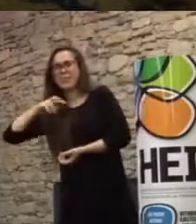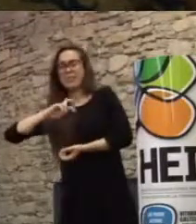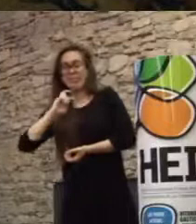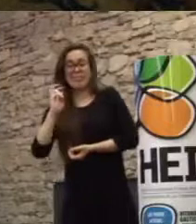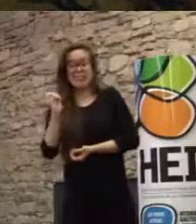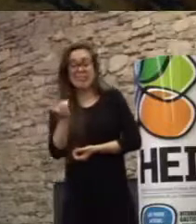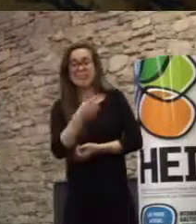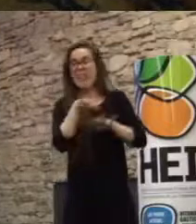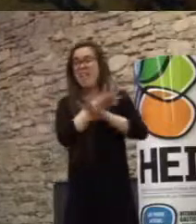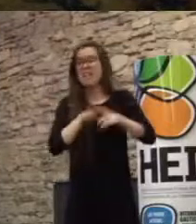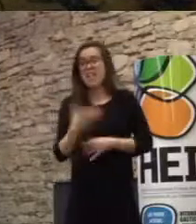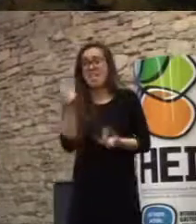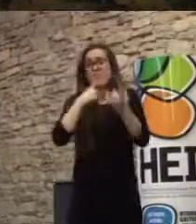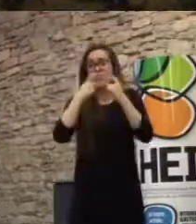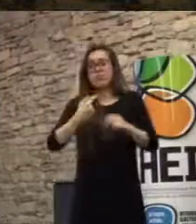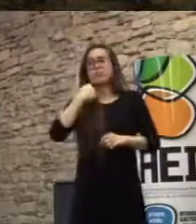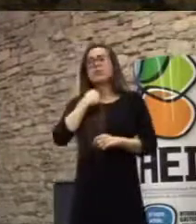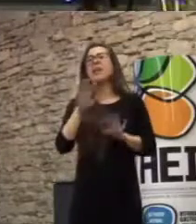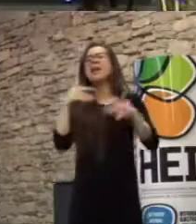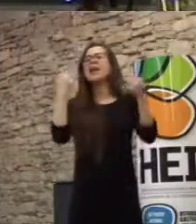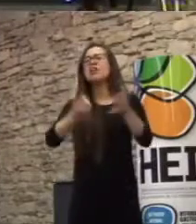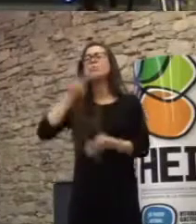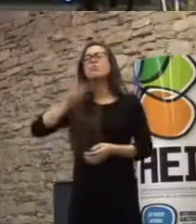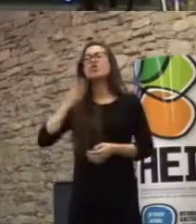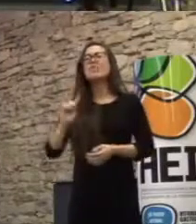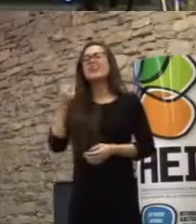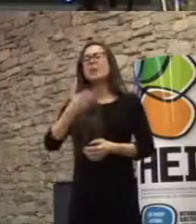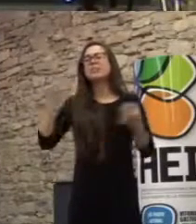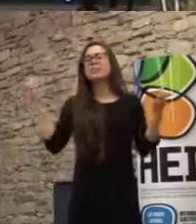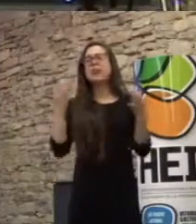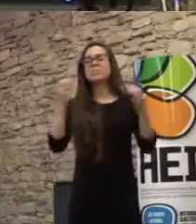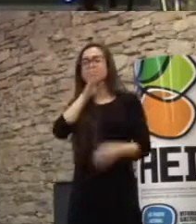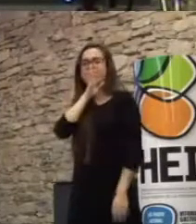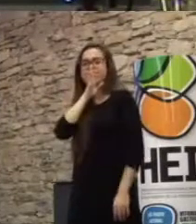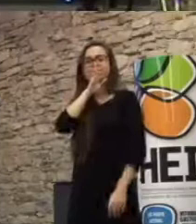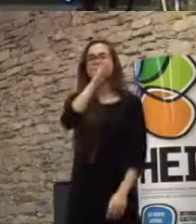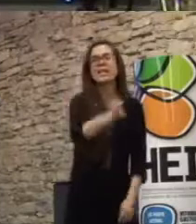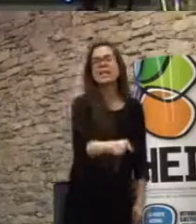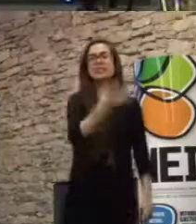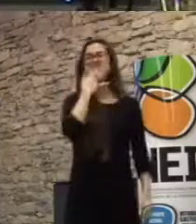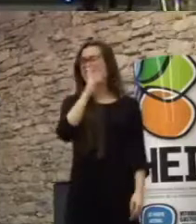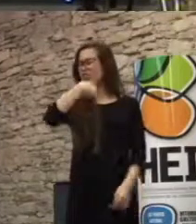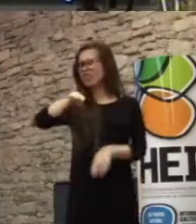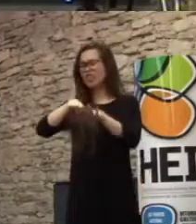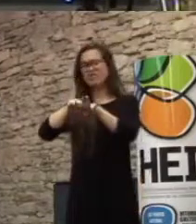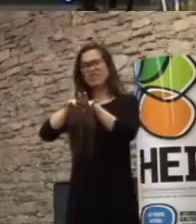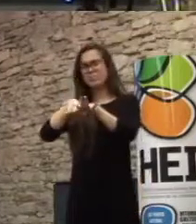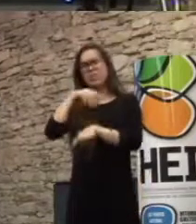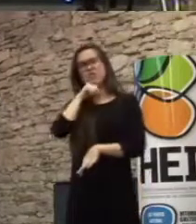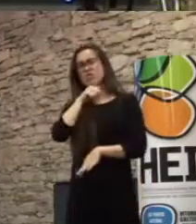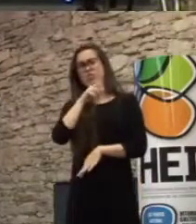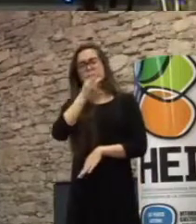única y es ir a la fuente si no queremos rumores si no queremos chismes es ir a la fuente